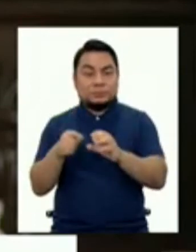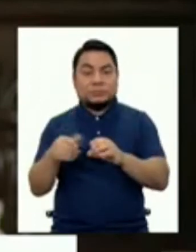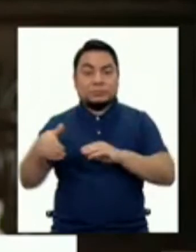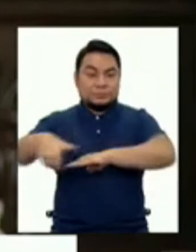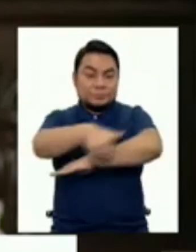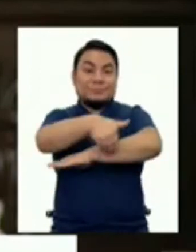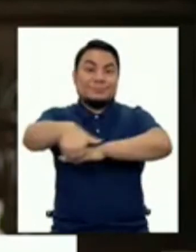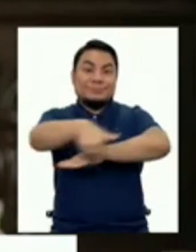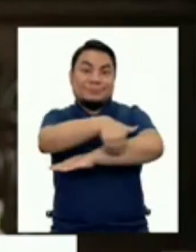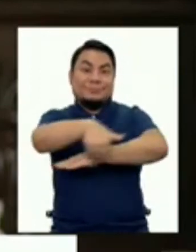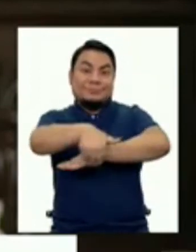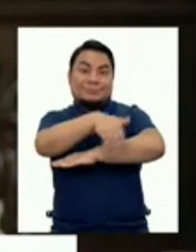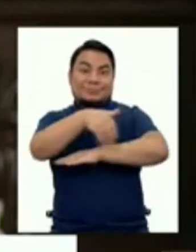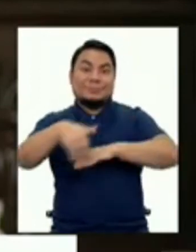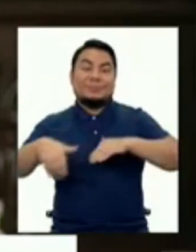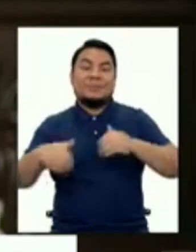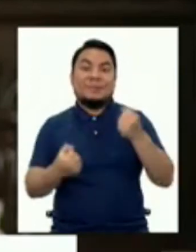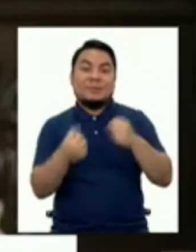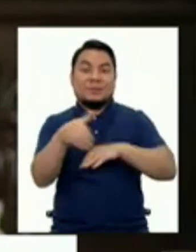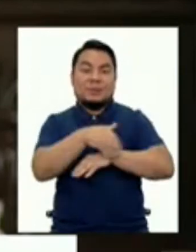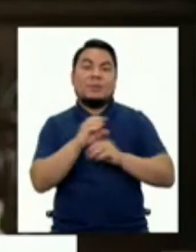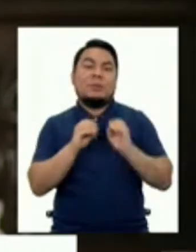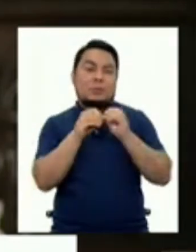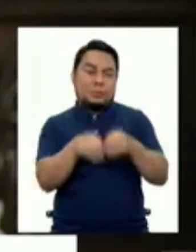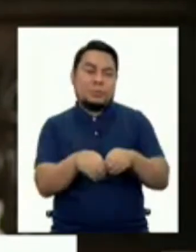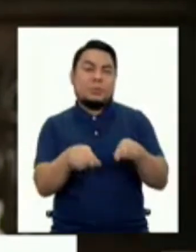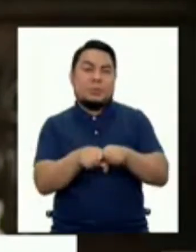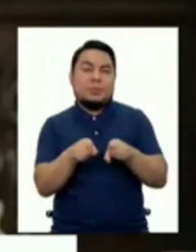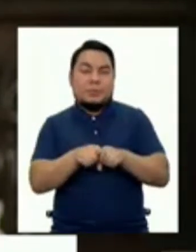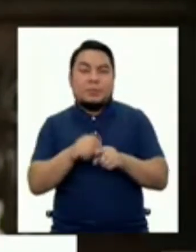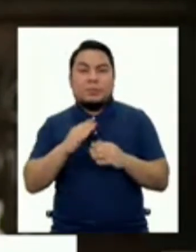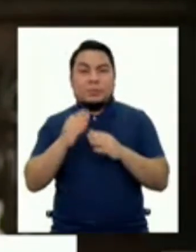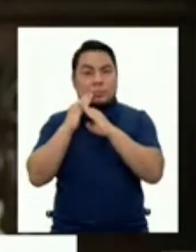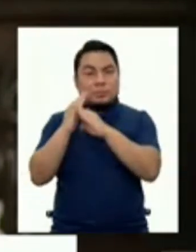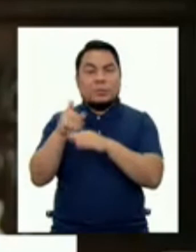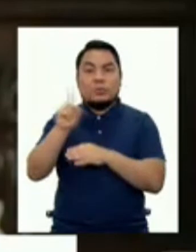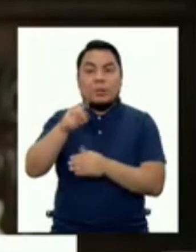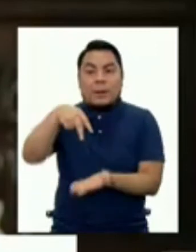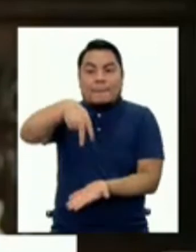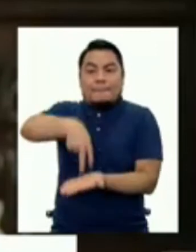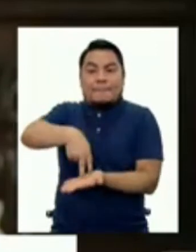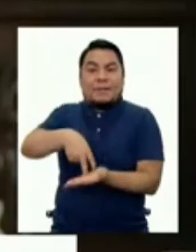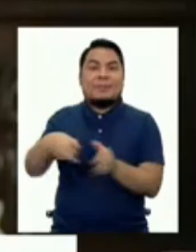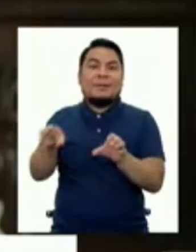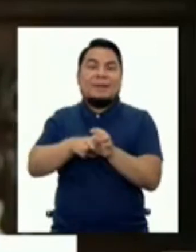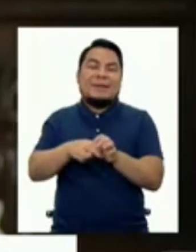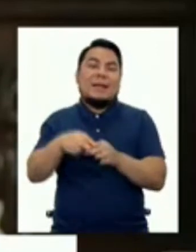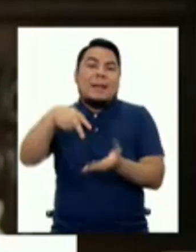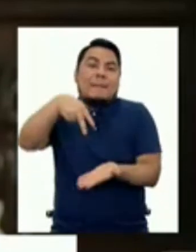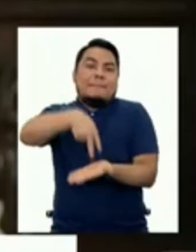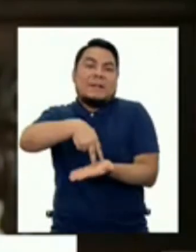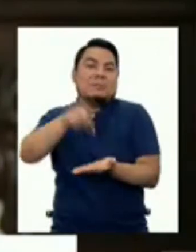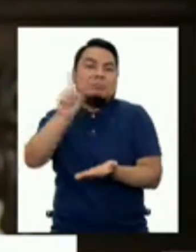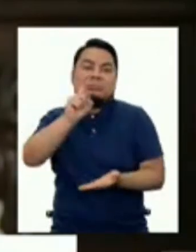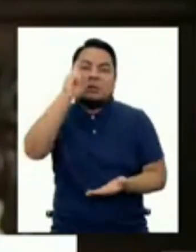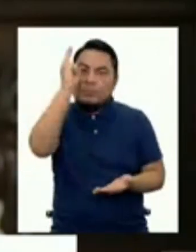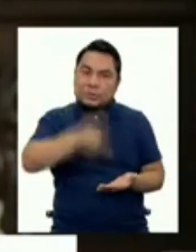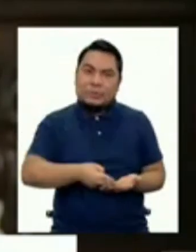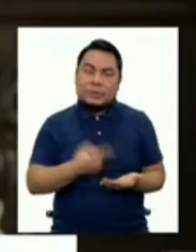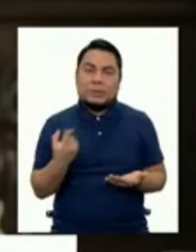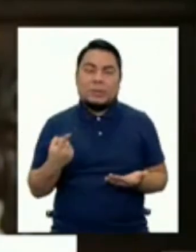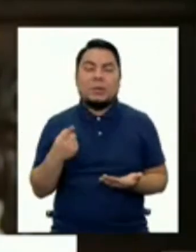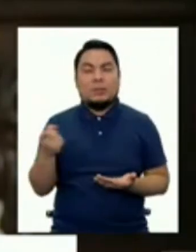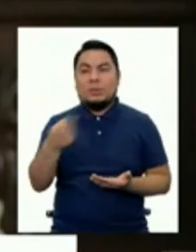urbano se está incorporando como una medida de restricción es no ir parados en los sistemas del transporte público.